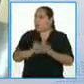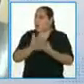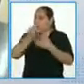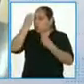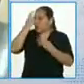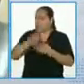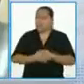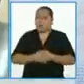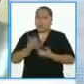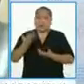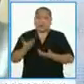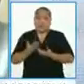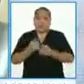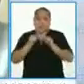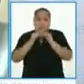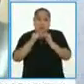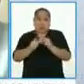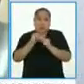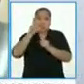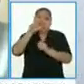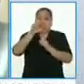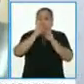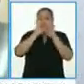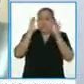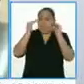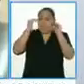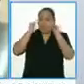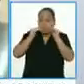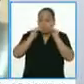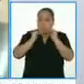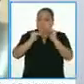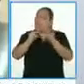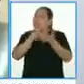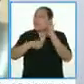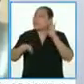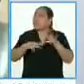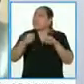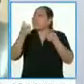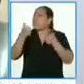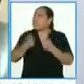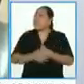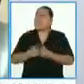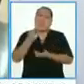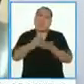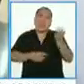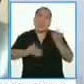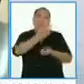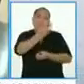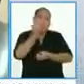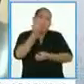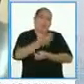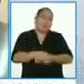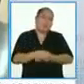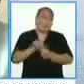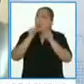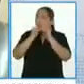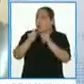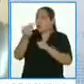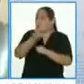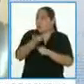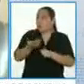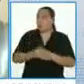estamos manteniendo en estos 3 últimos días. ¿Qué estamos haciendo bien? ¿Qué estamos mejorando para precisamente seguir esa